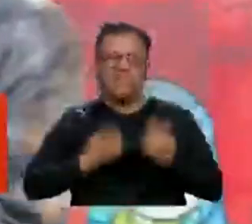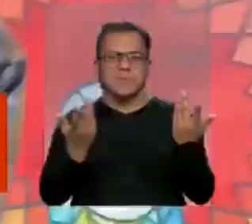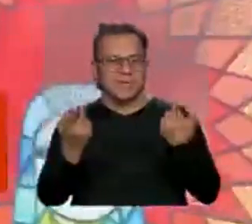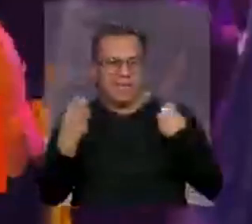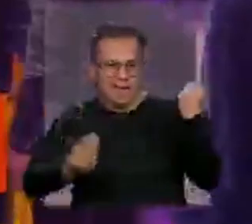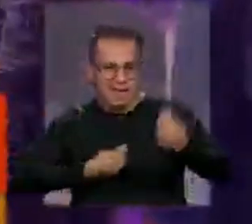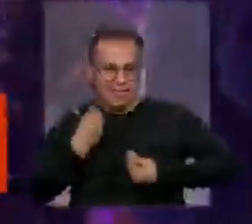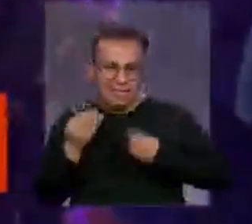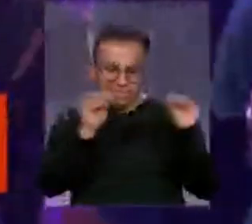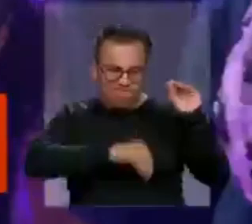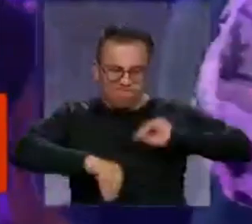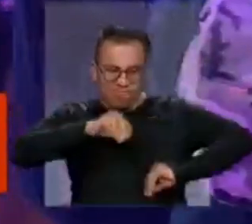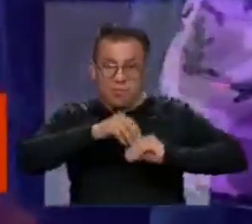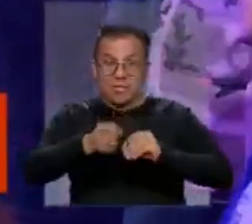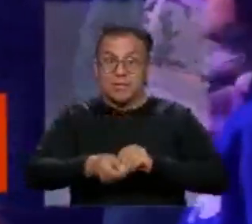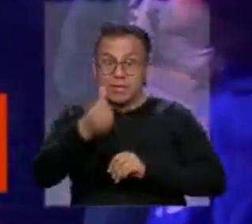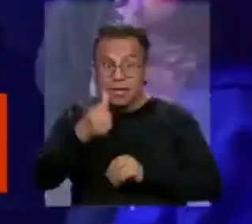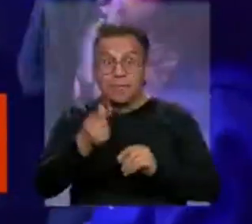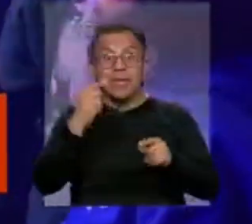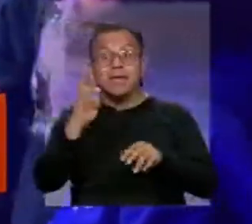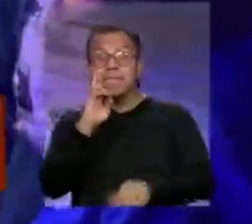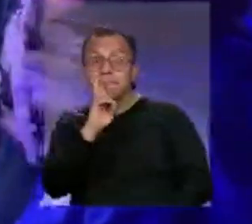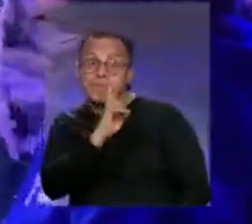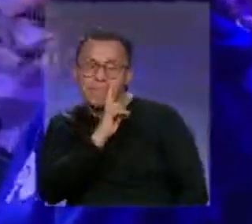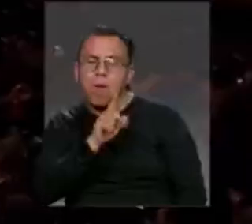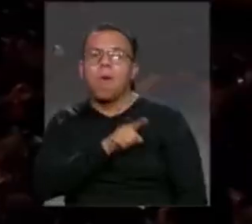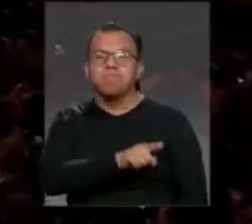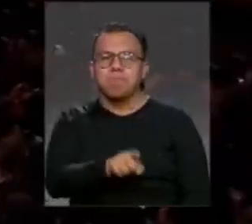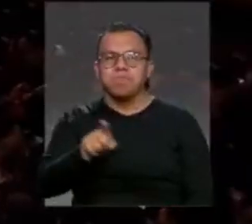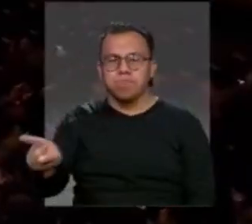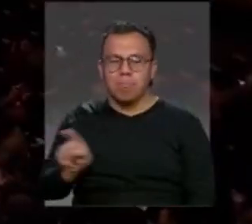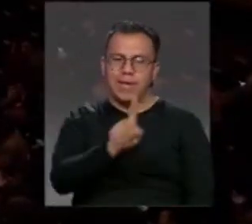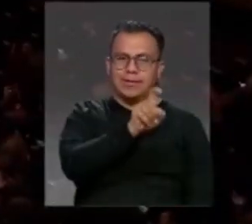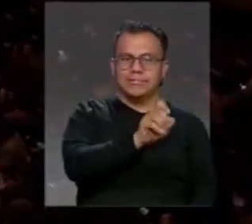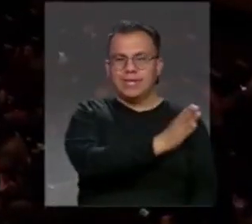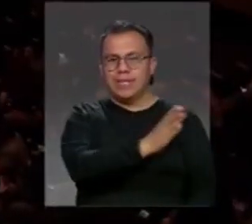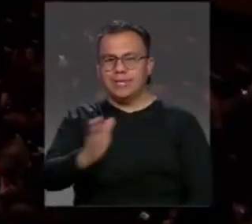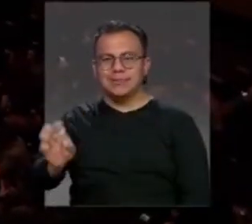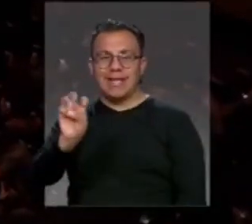realización audiovisual, conciertos y gastronomía, la programación será del 6 al 13 de diciembre.